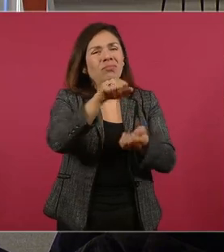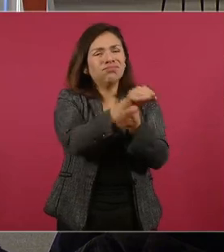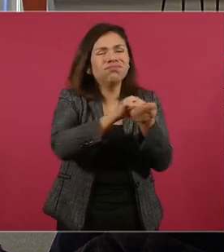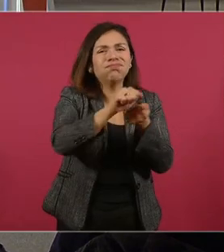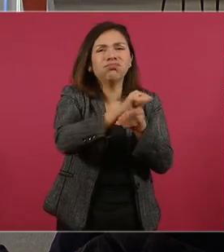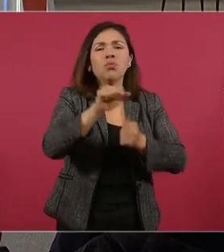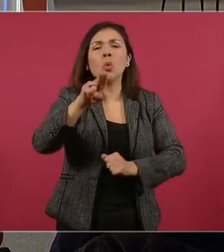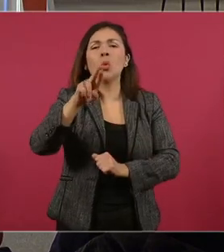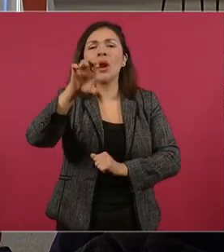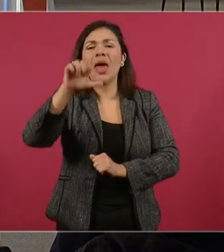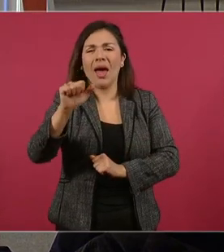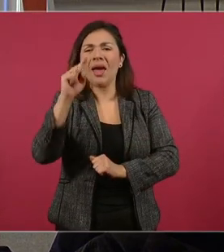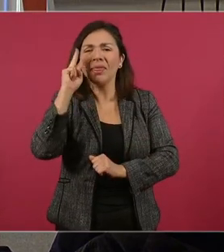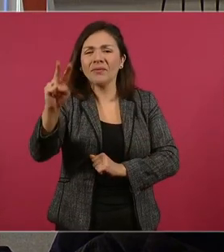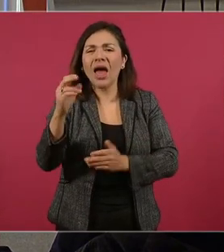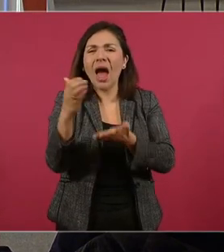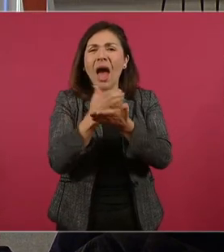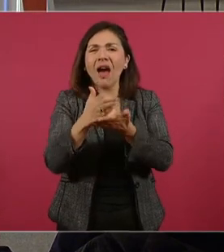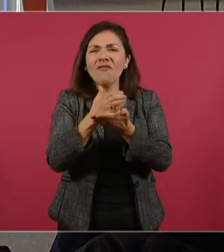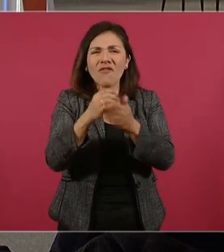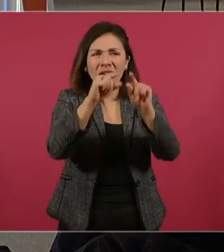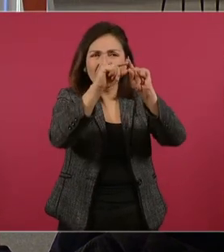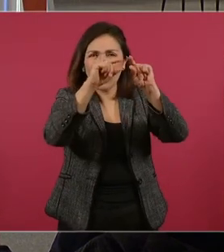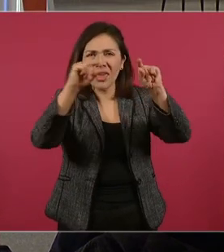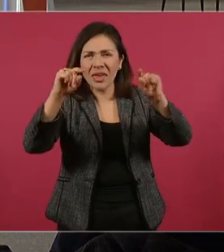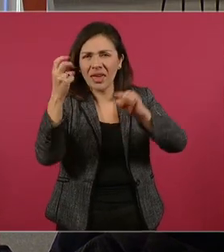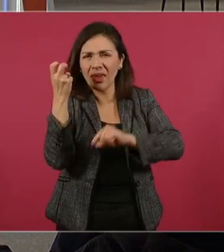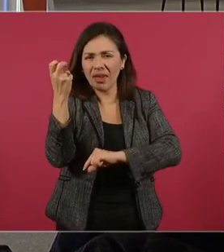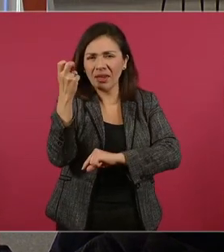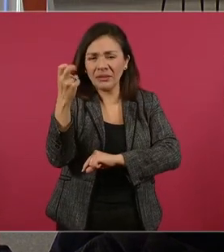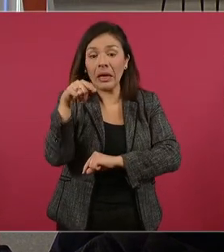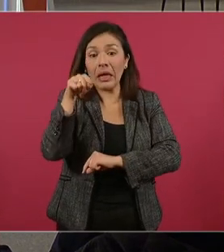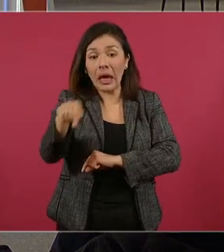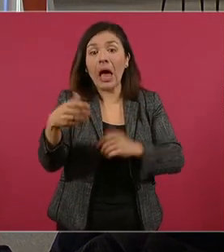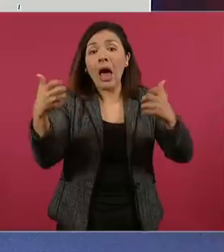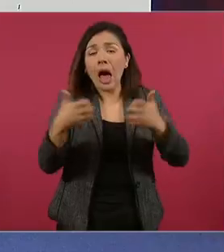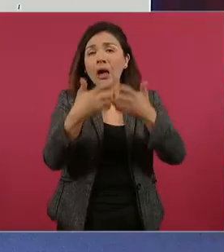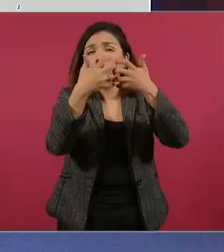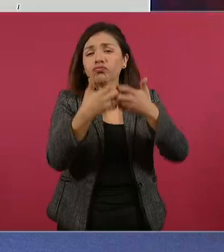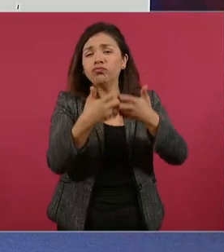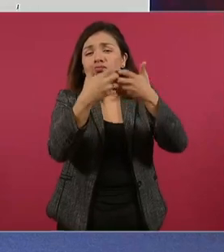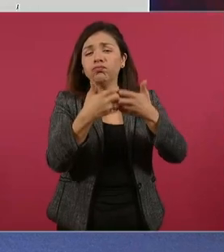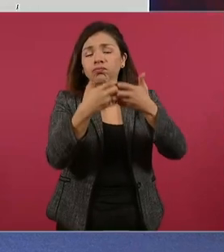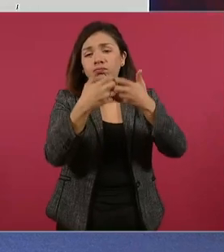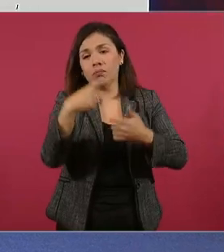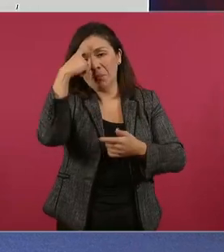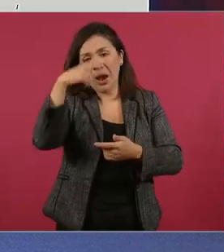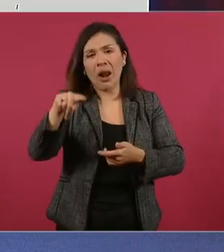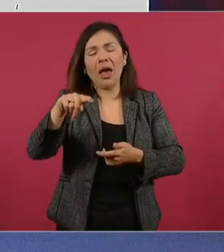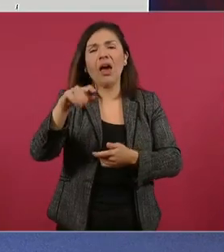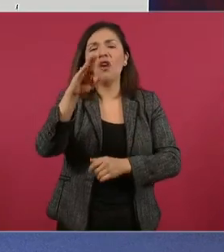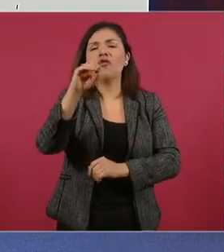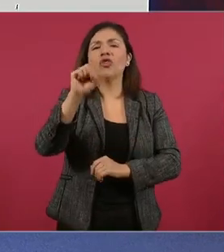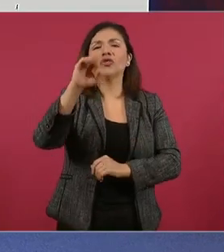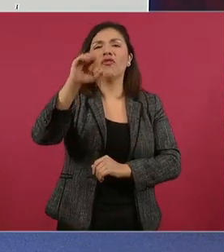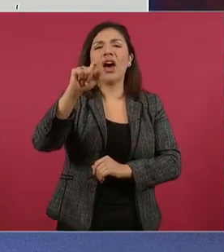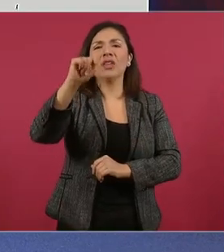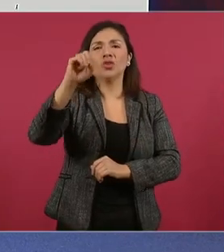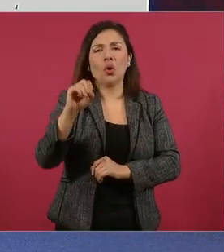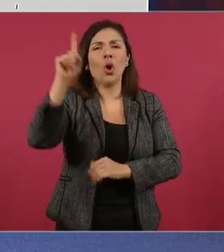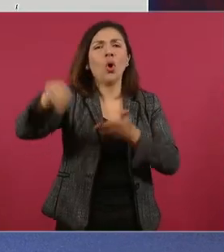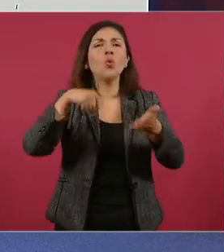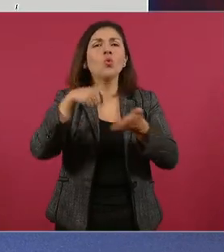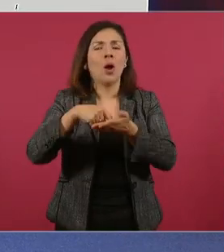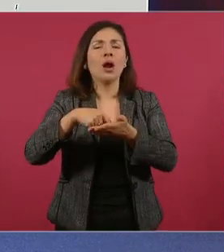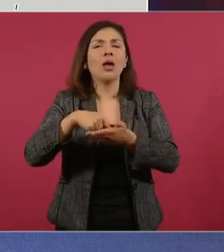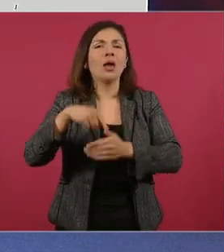aquí en la barrita café. Estas venían produciendo la de fertilizantes fosfatados en Lázaro Cárdenas,